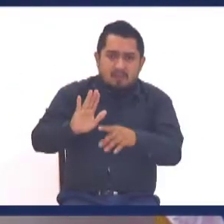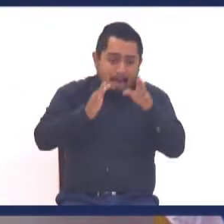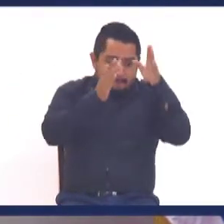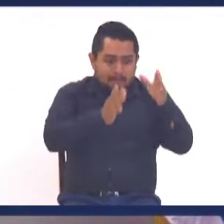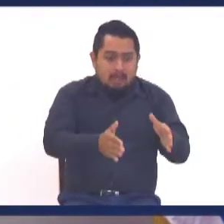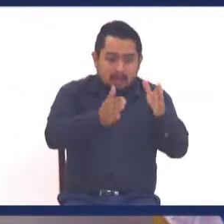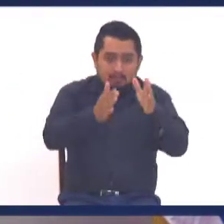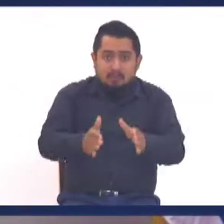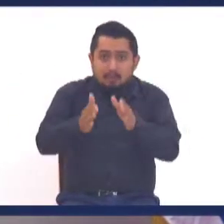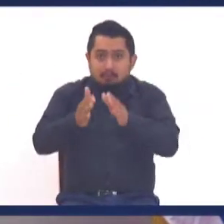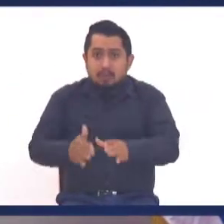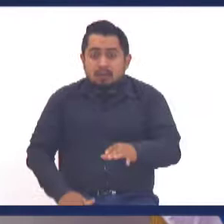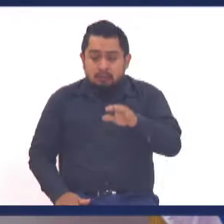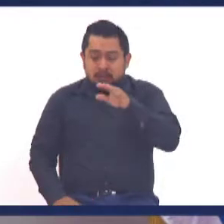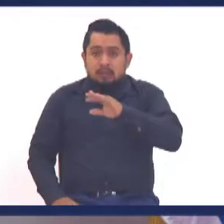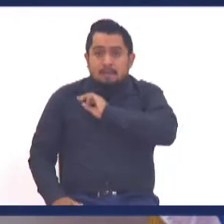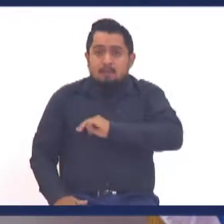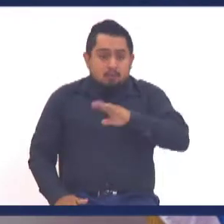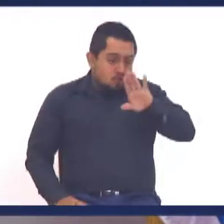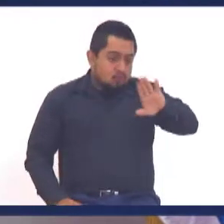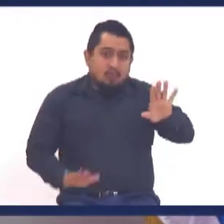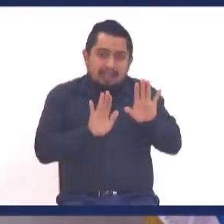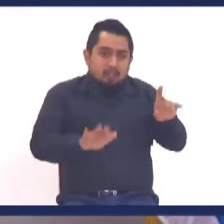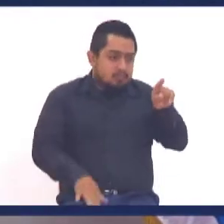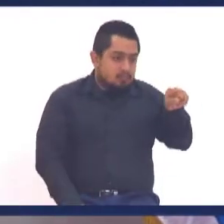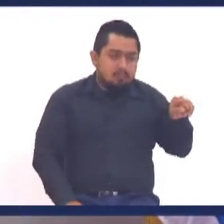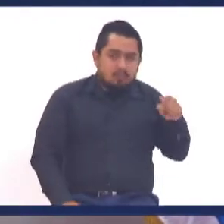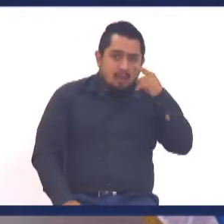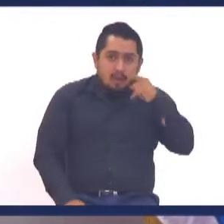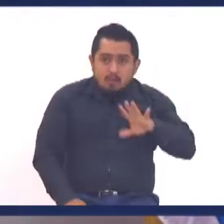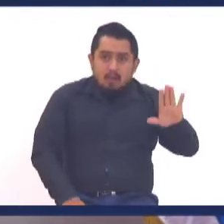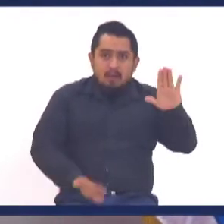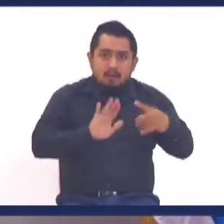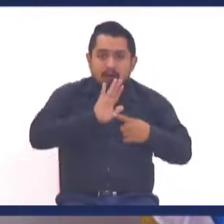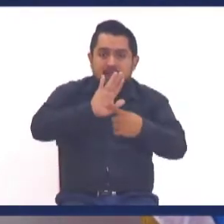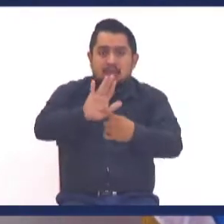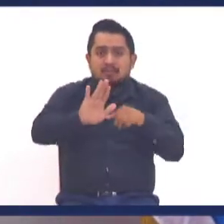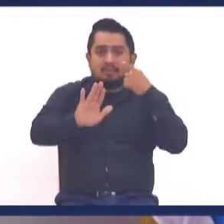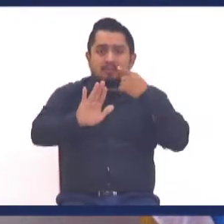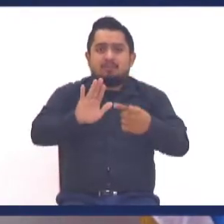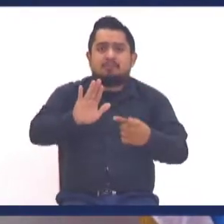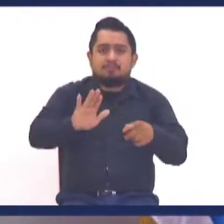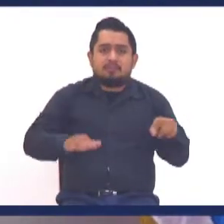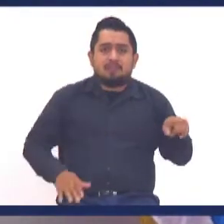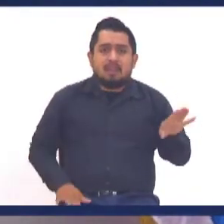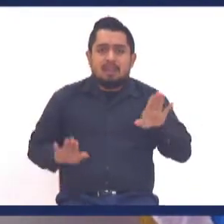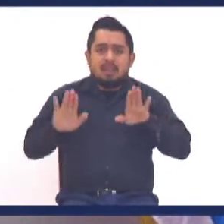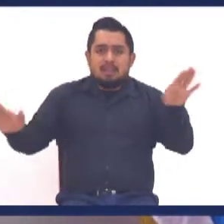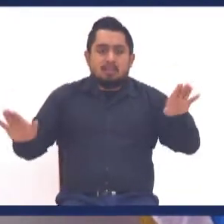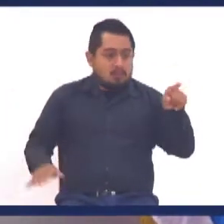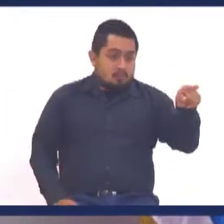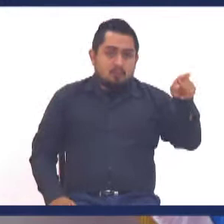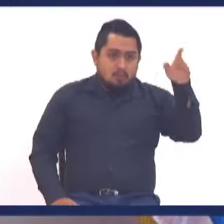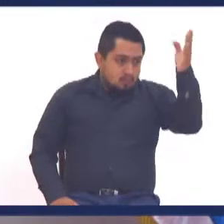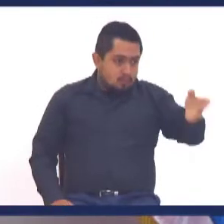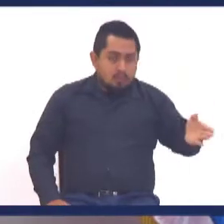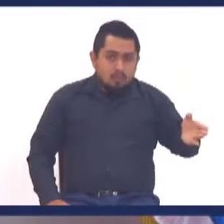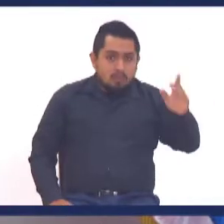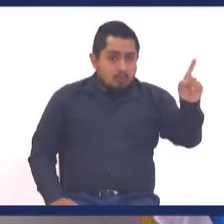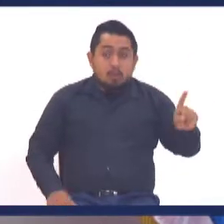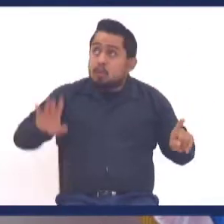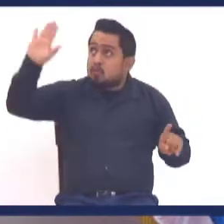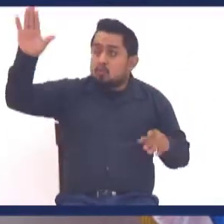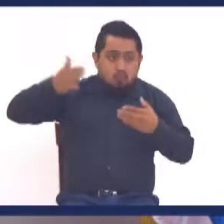paso a paso su ministerio y como comprueba el autor del mismo jesucristo es el hijo de dios